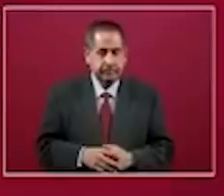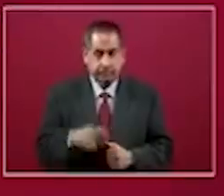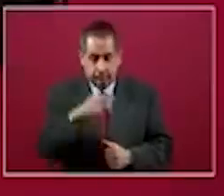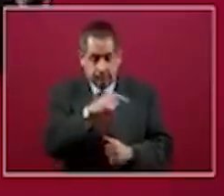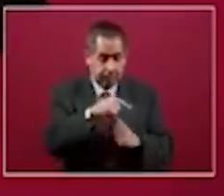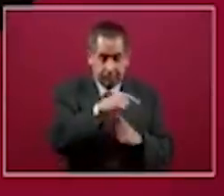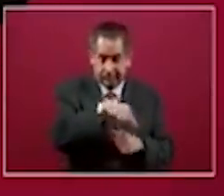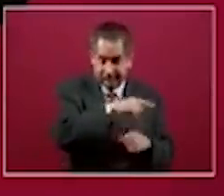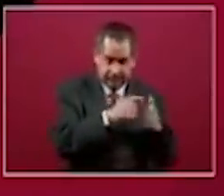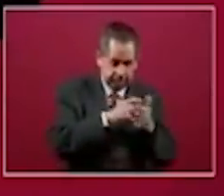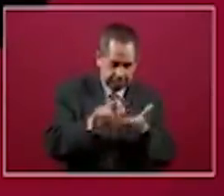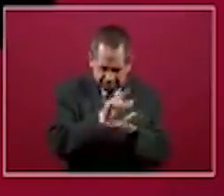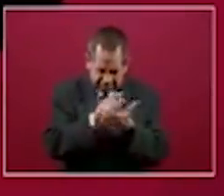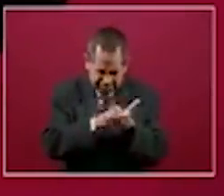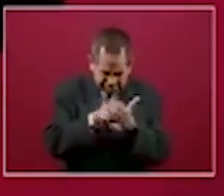ajustaron el marco legal